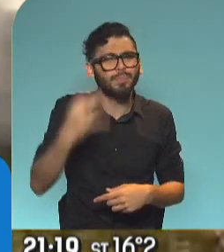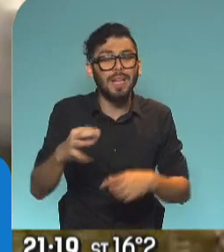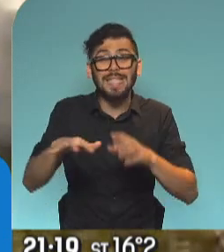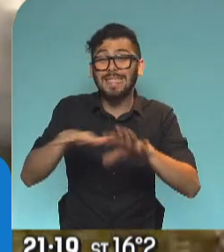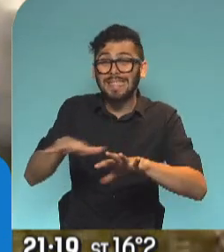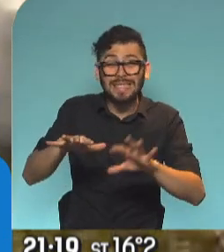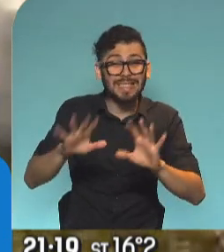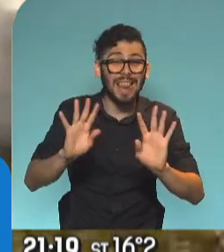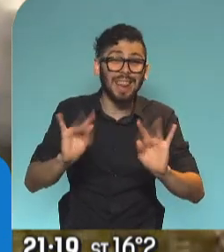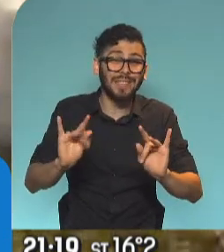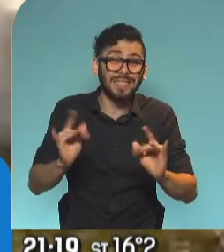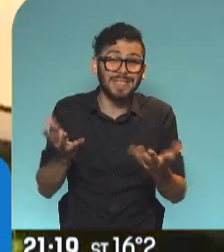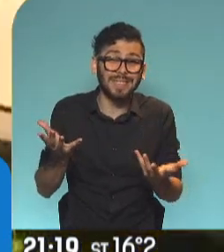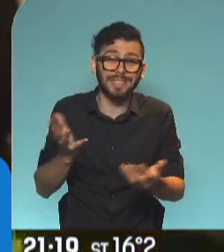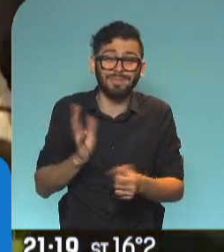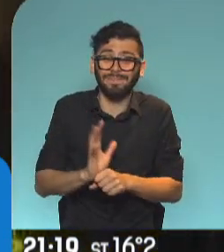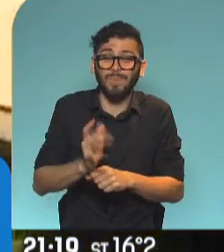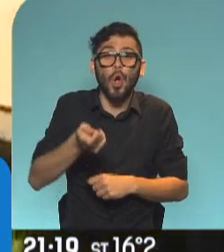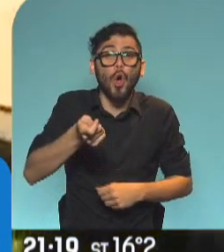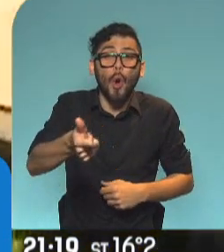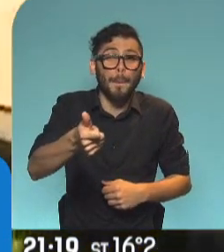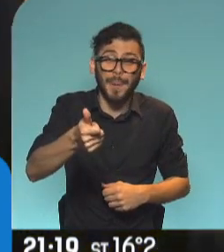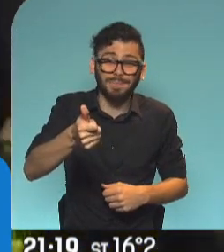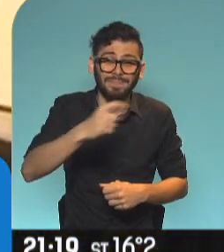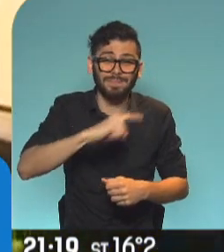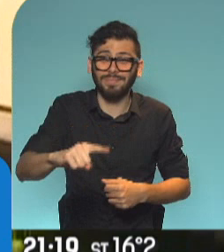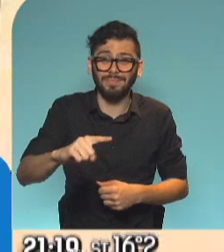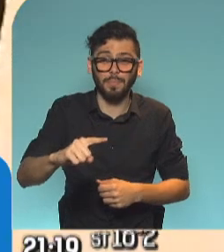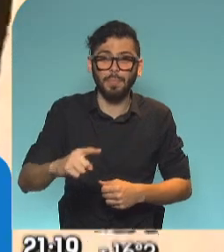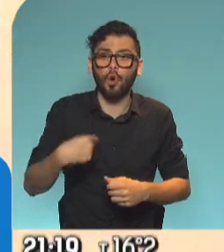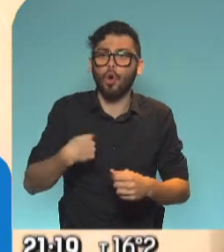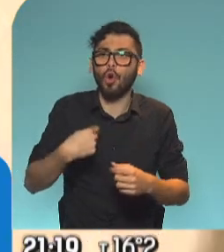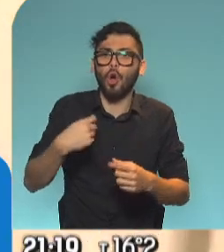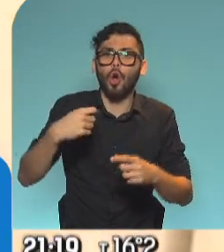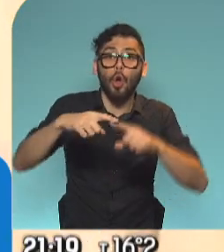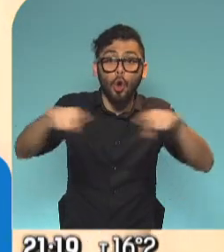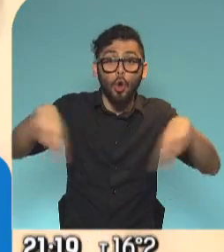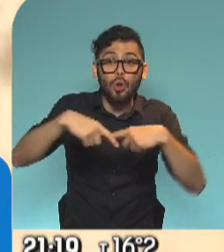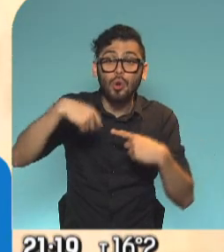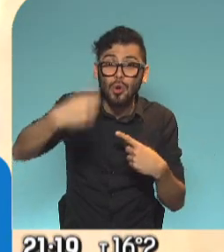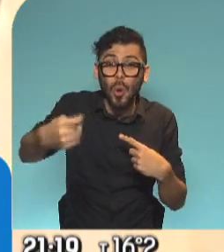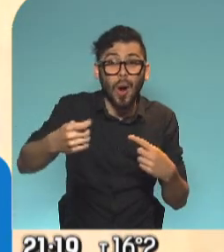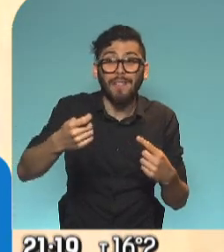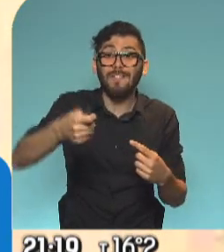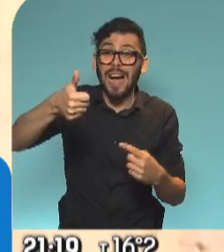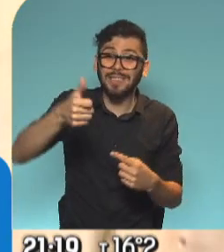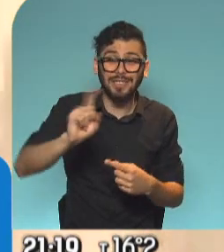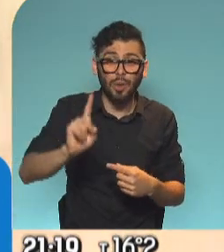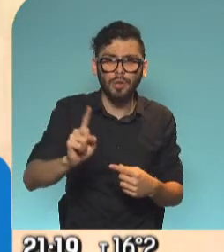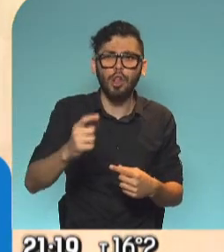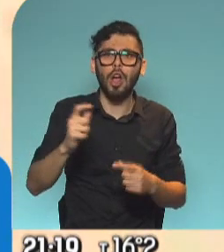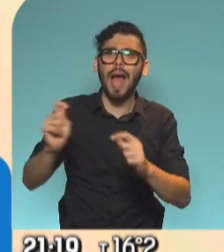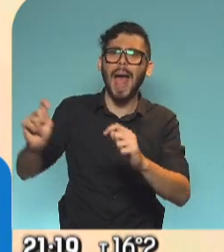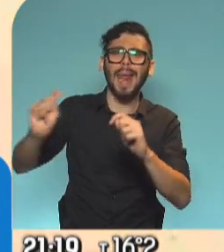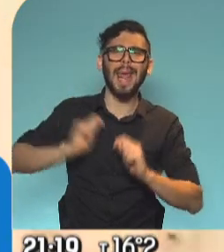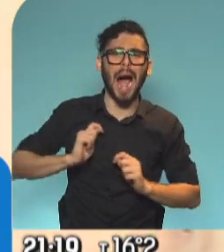está, no podés comprar y nadie nos da la facilidad de pagar un terreno. Yo no quería nada de arriba, simplemente quería